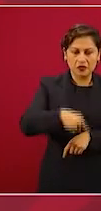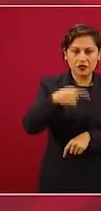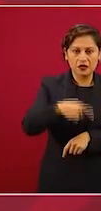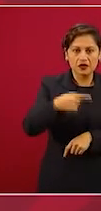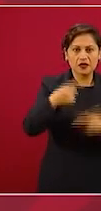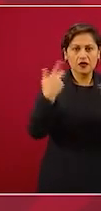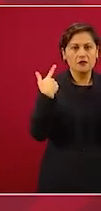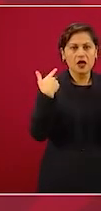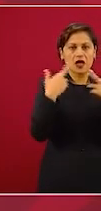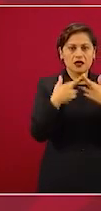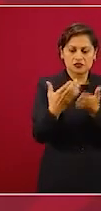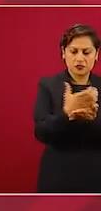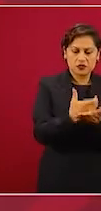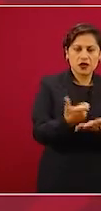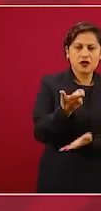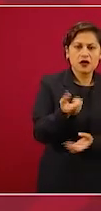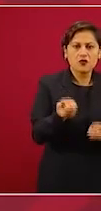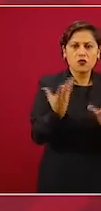universidades